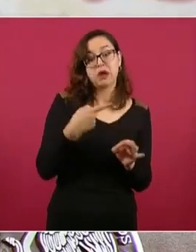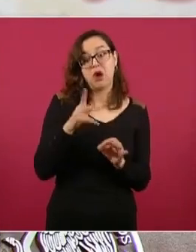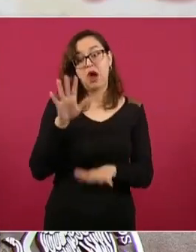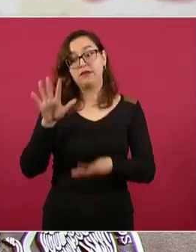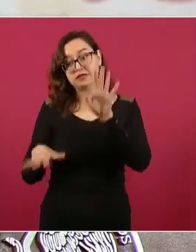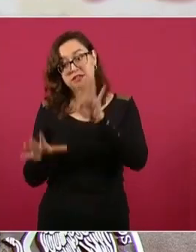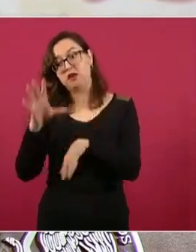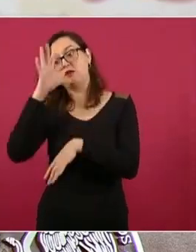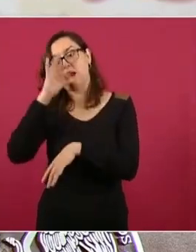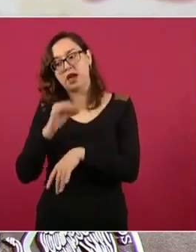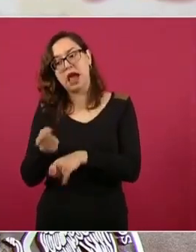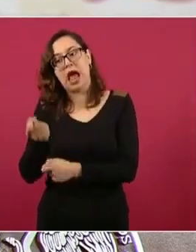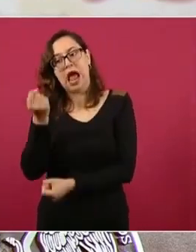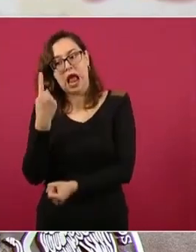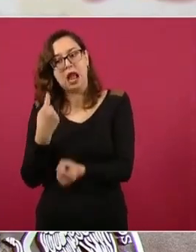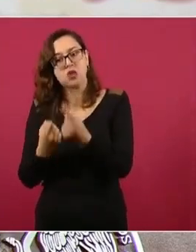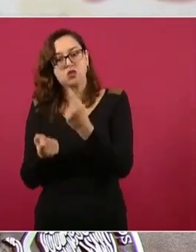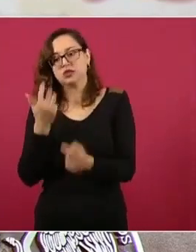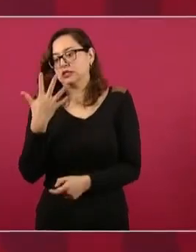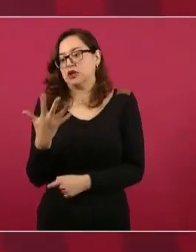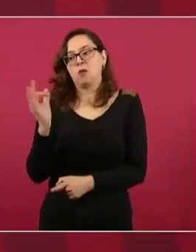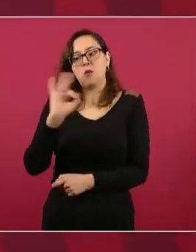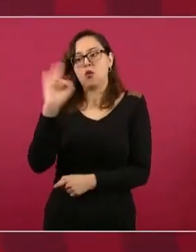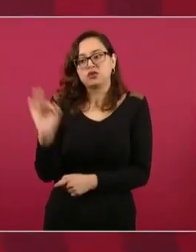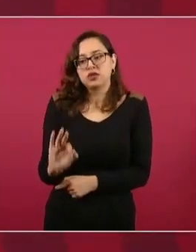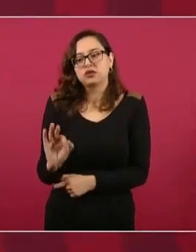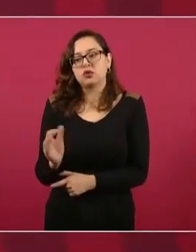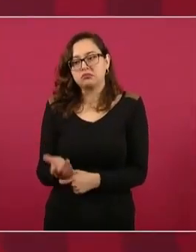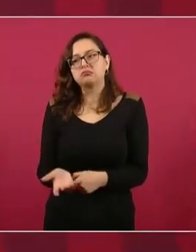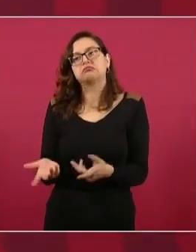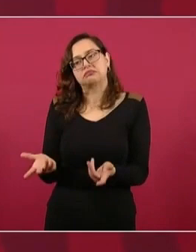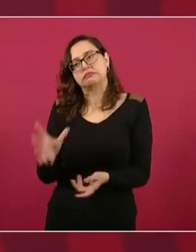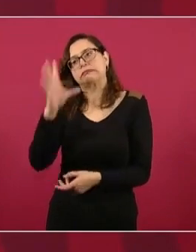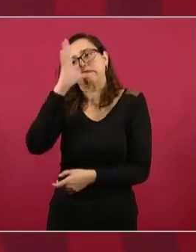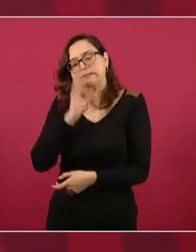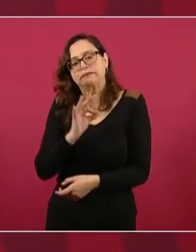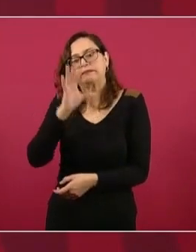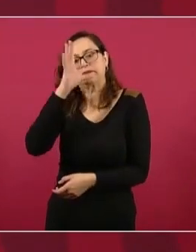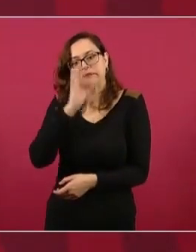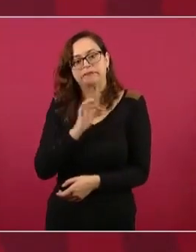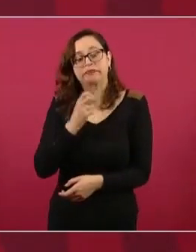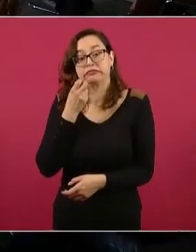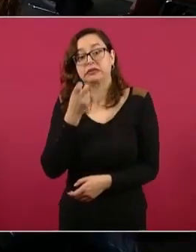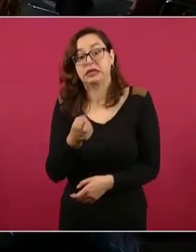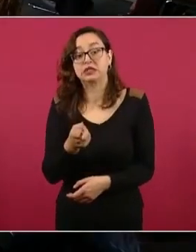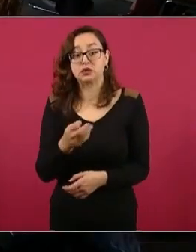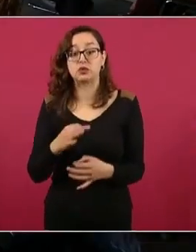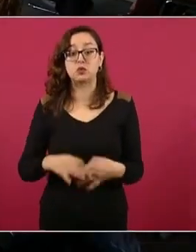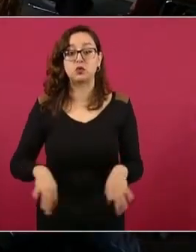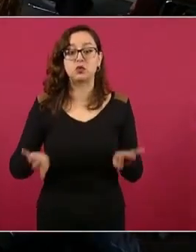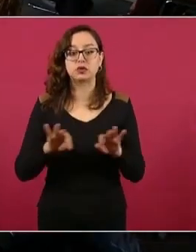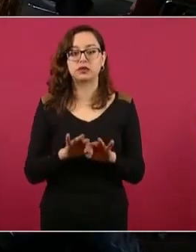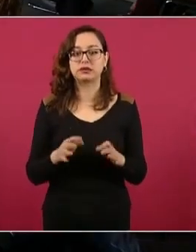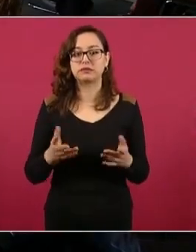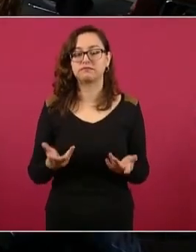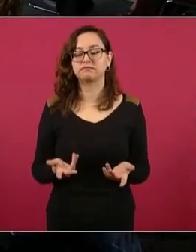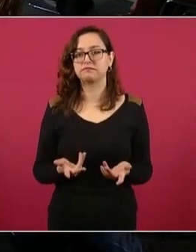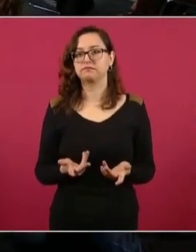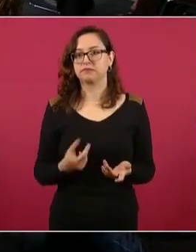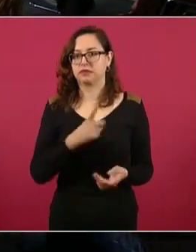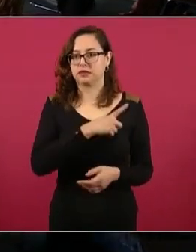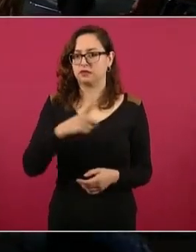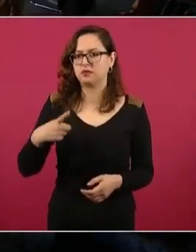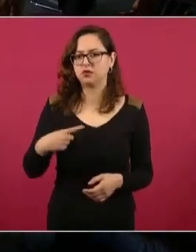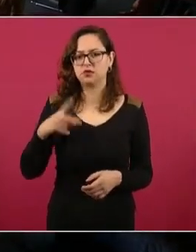razones. Pero sin duda ese es el caso que más nos interesa resolver, cuando sí está el medicamento, pero que